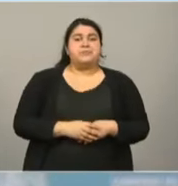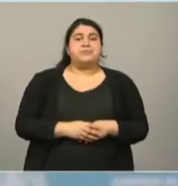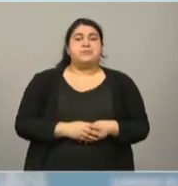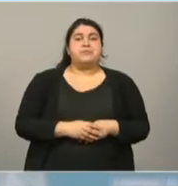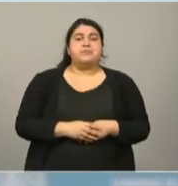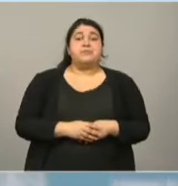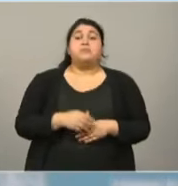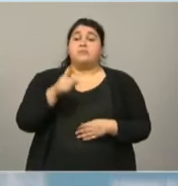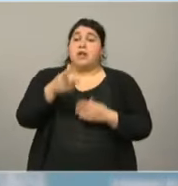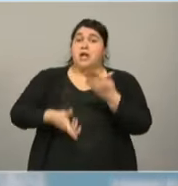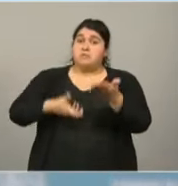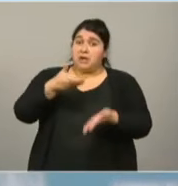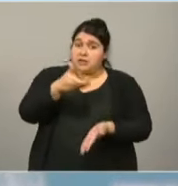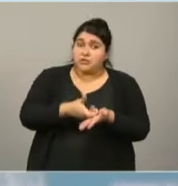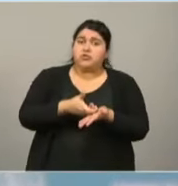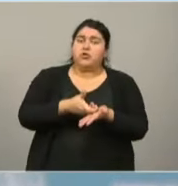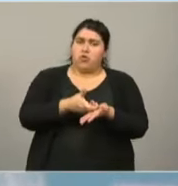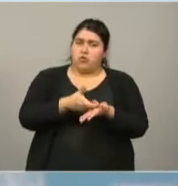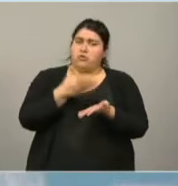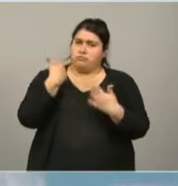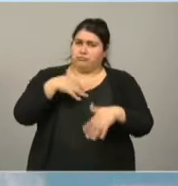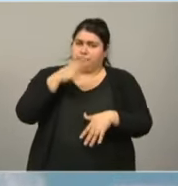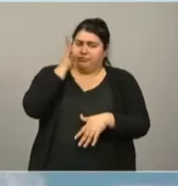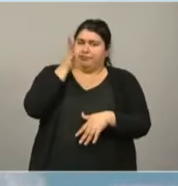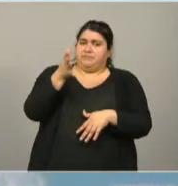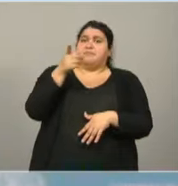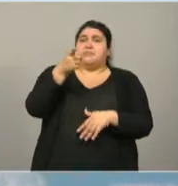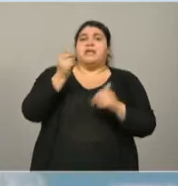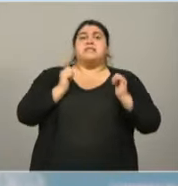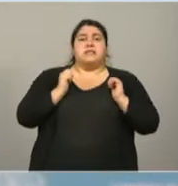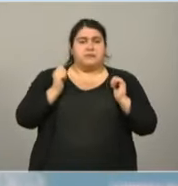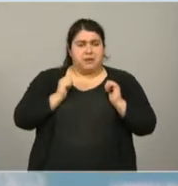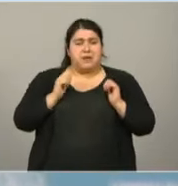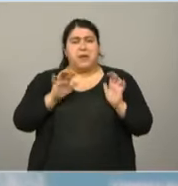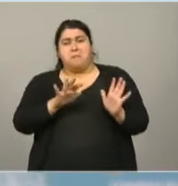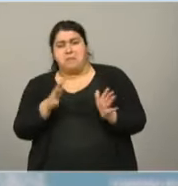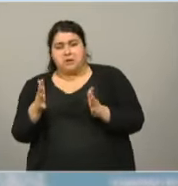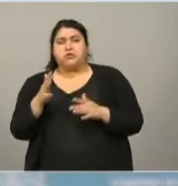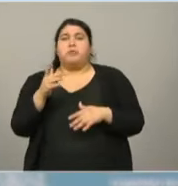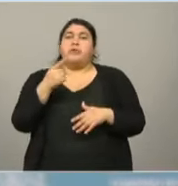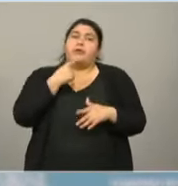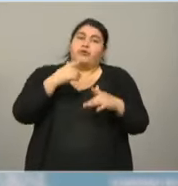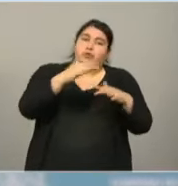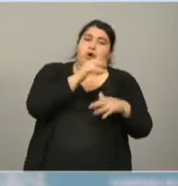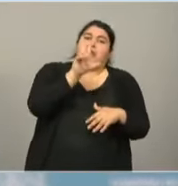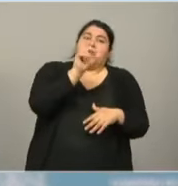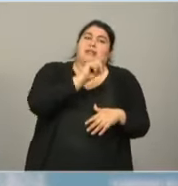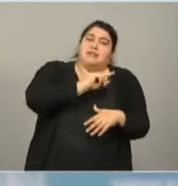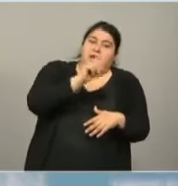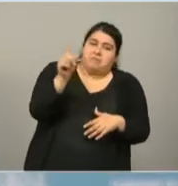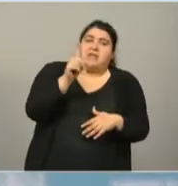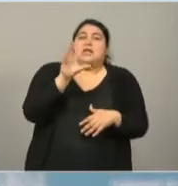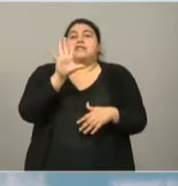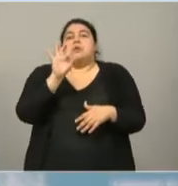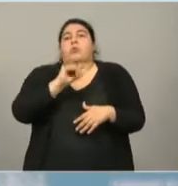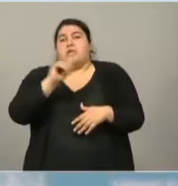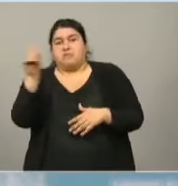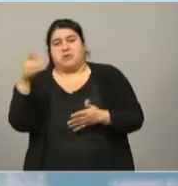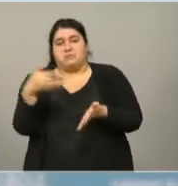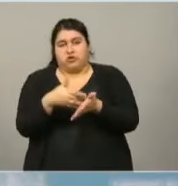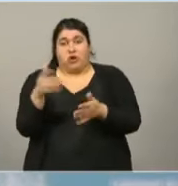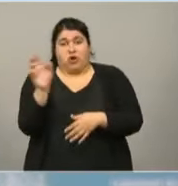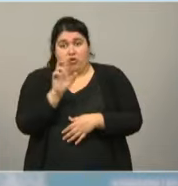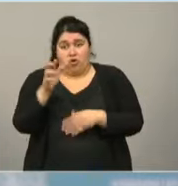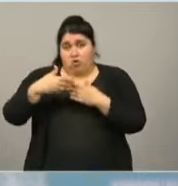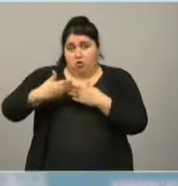una inversión de semejante magnitud como la que se estipula de algunos dicen 30,000 otros dicen 50,000 millones de dólares en